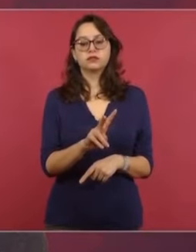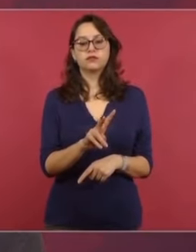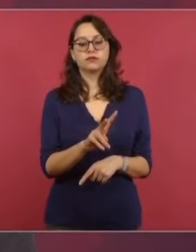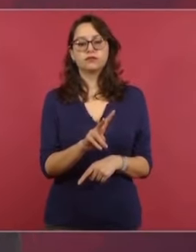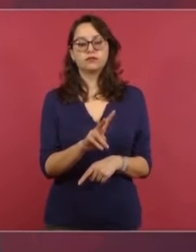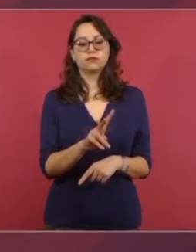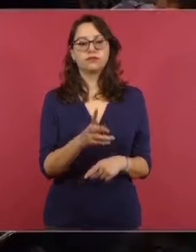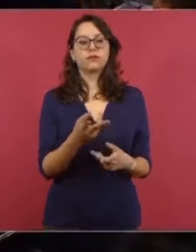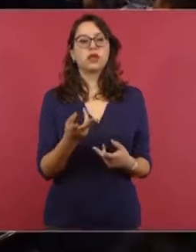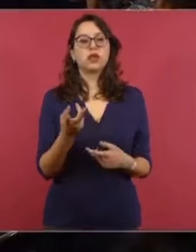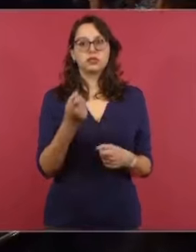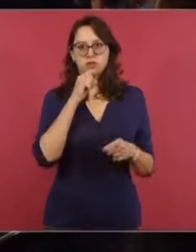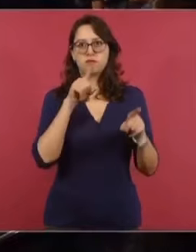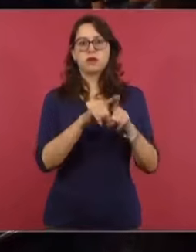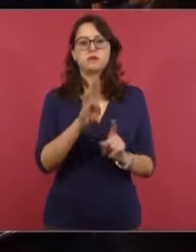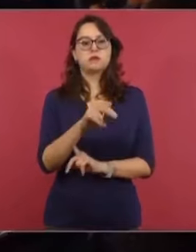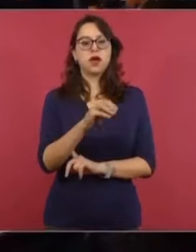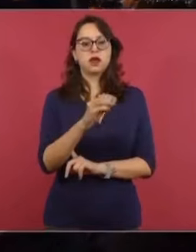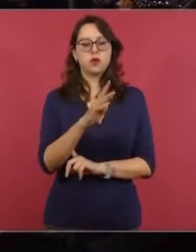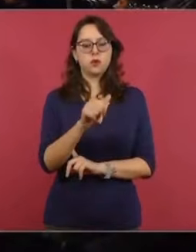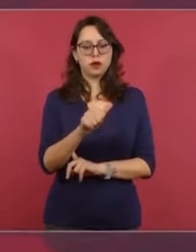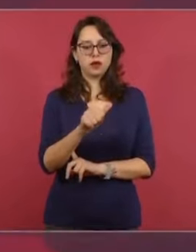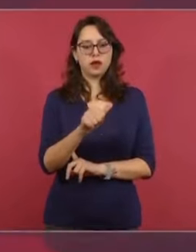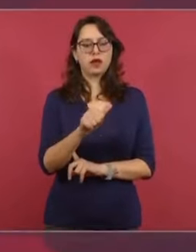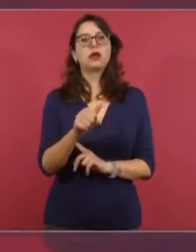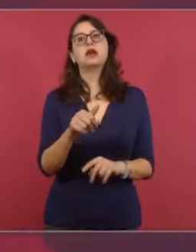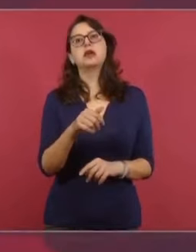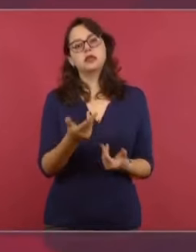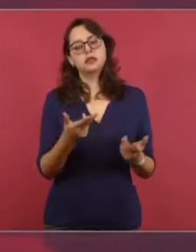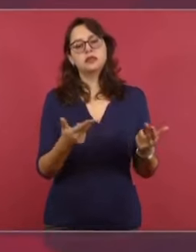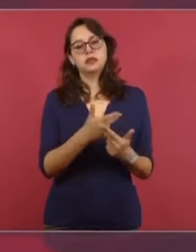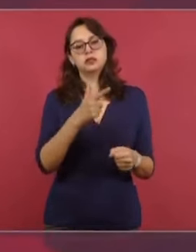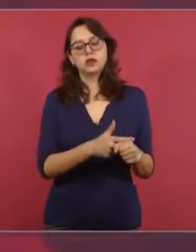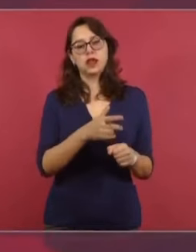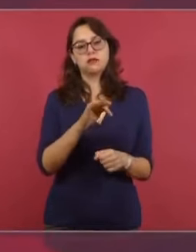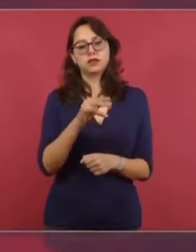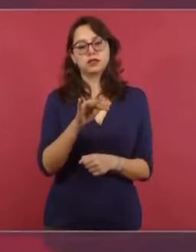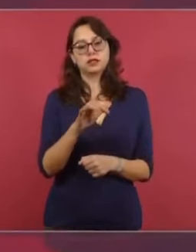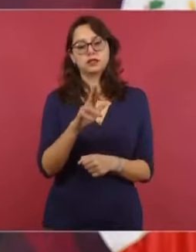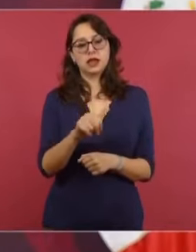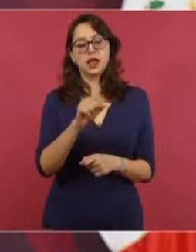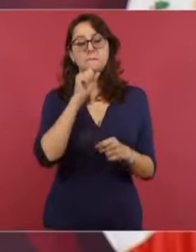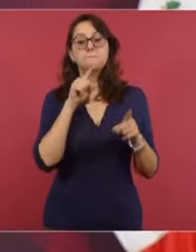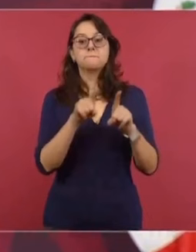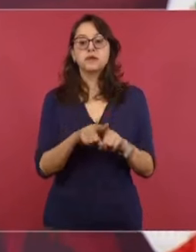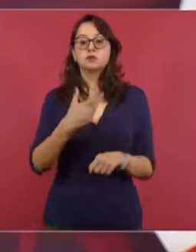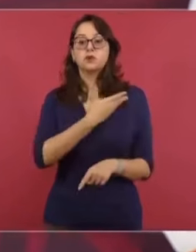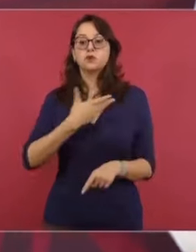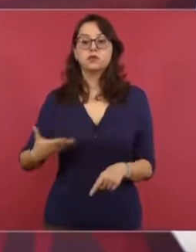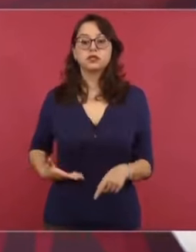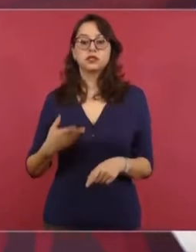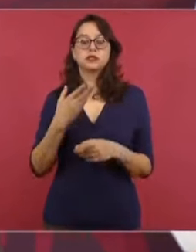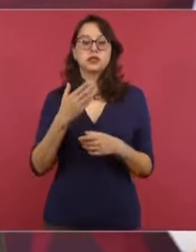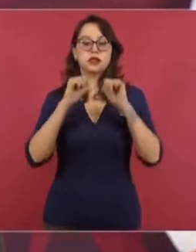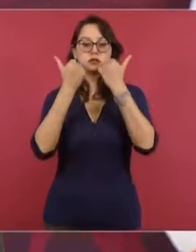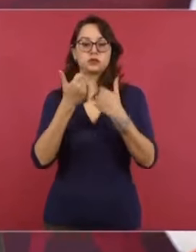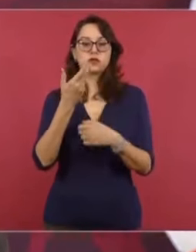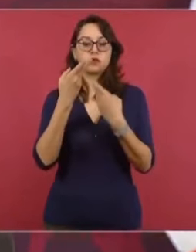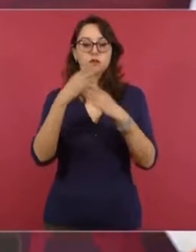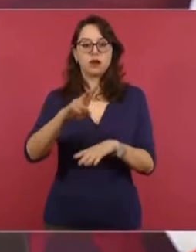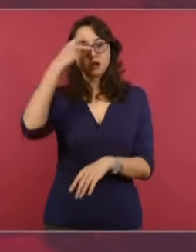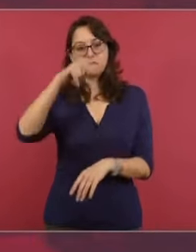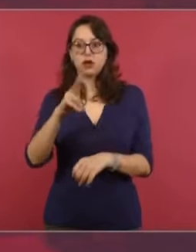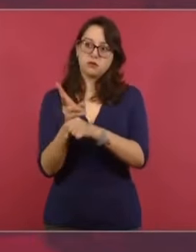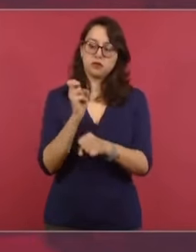a estar el director de Banobra, el director de Nacional Financiera y se va a hacer la invitación al presidente de la Asociación de Banqueros de